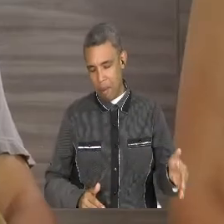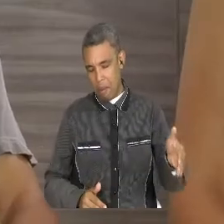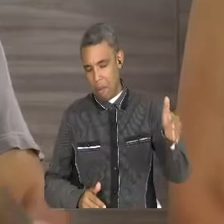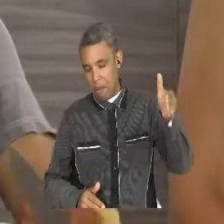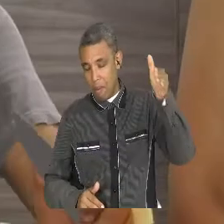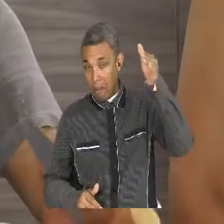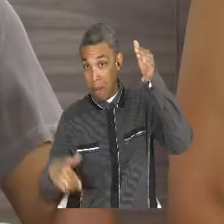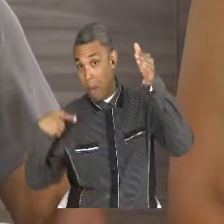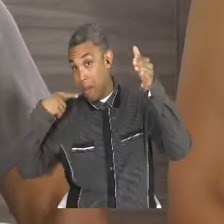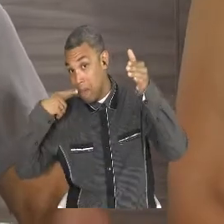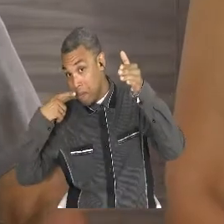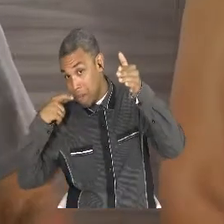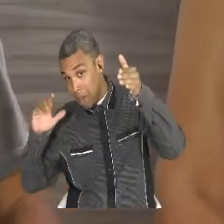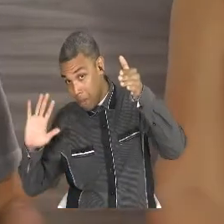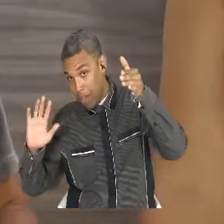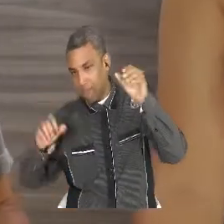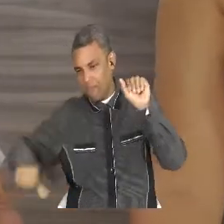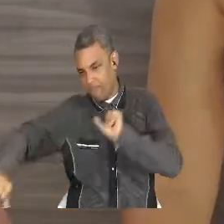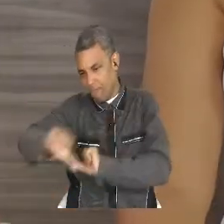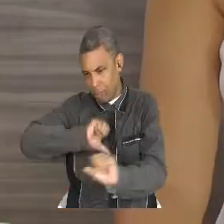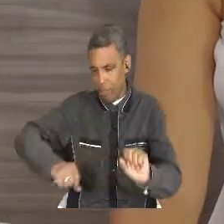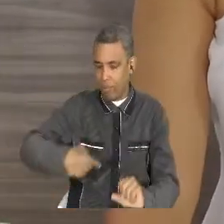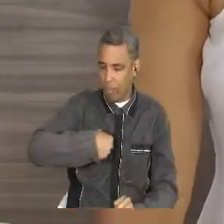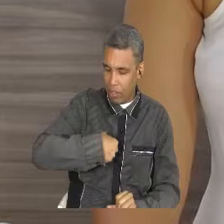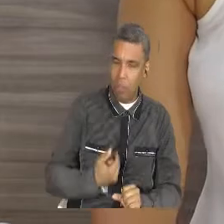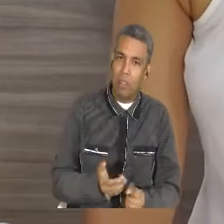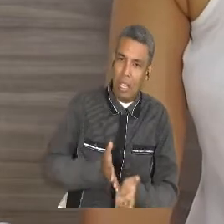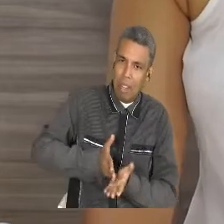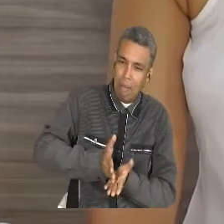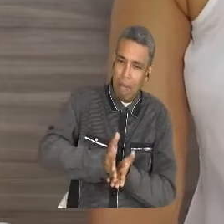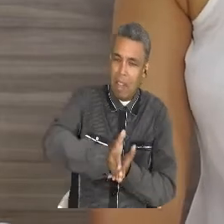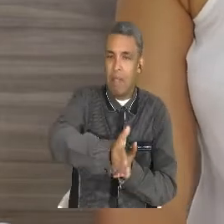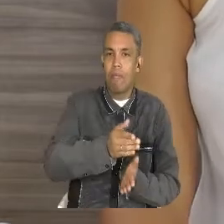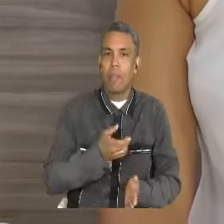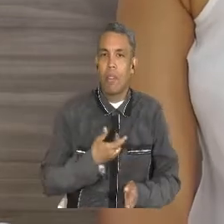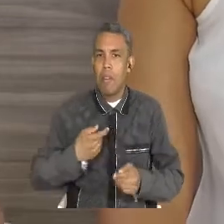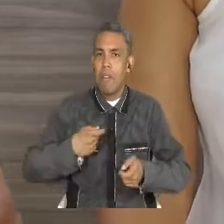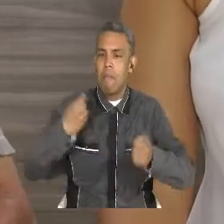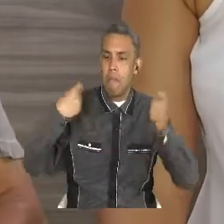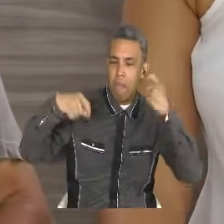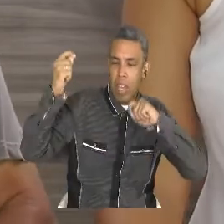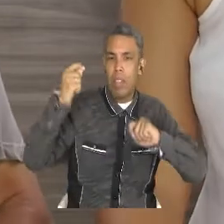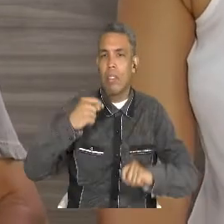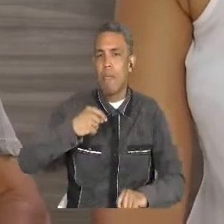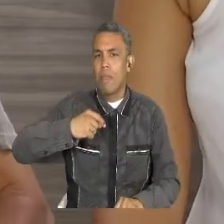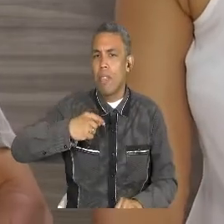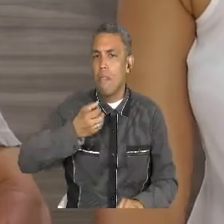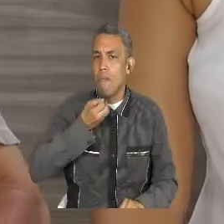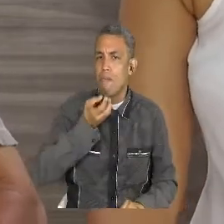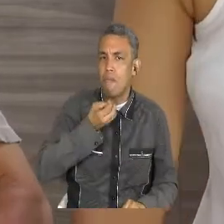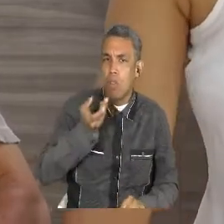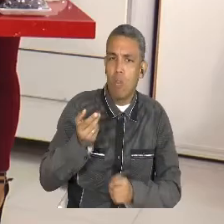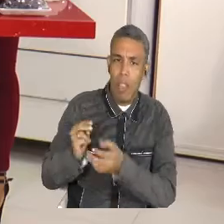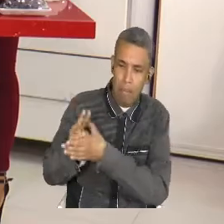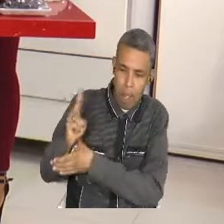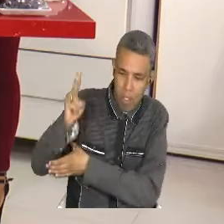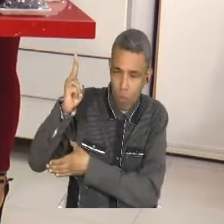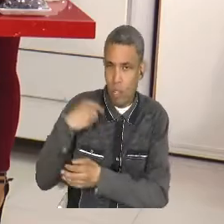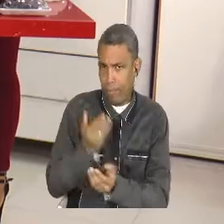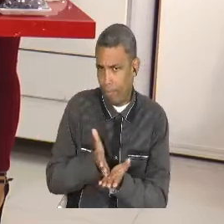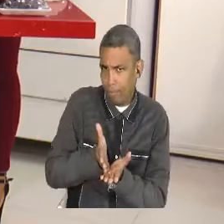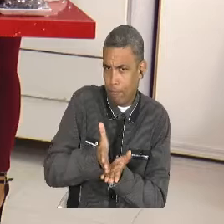siguió con la tradición del mercado de la fruta y verduras fui yo. Okay. Ahí estamos, gracias a Dios,